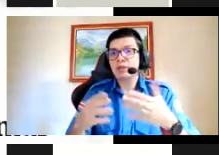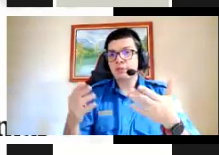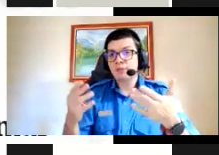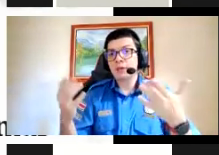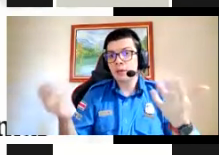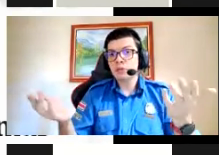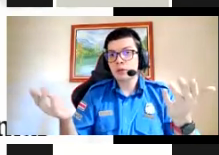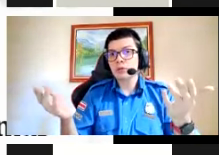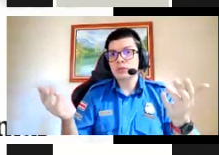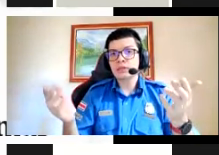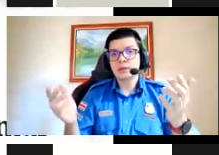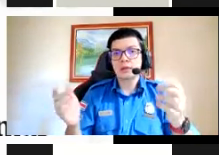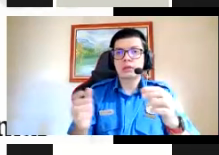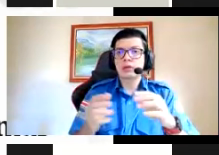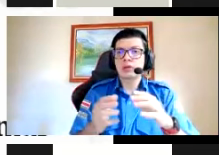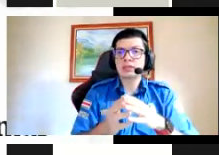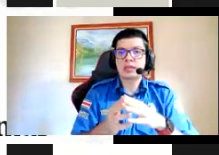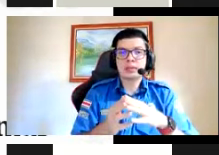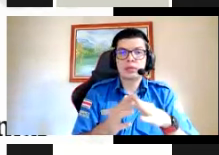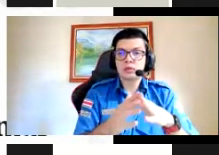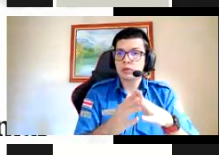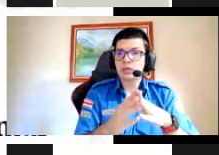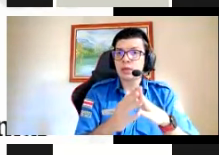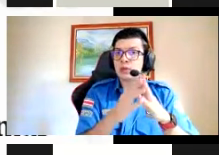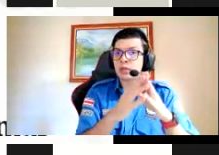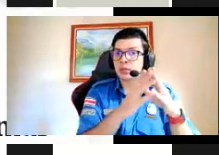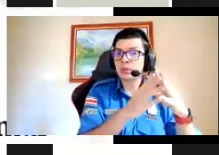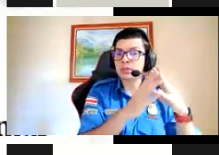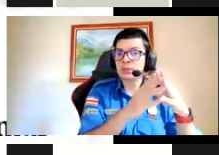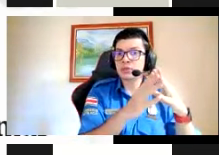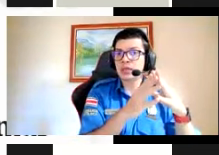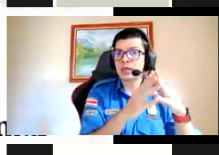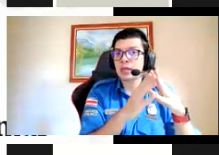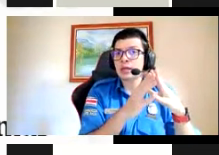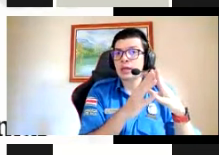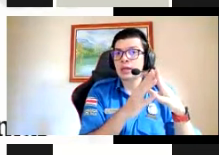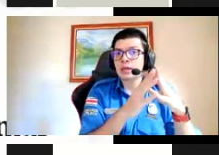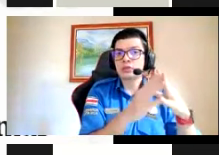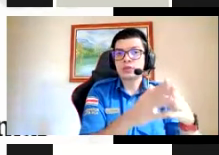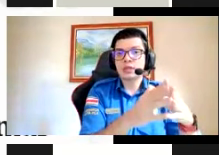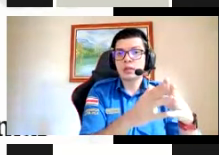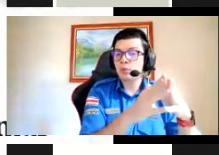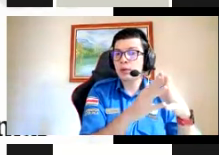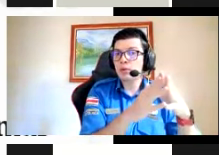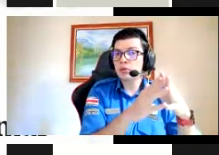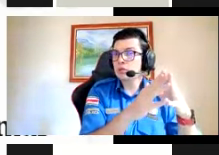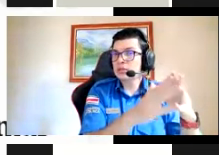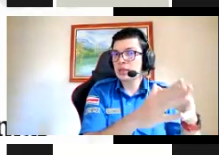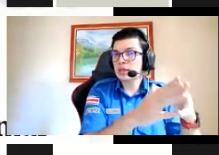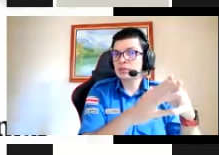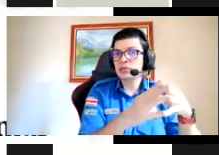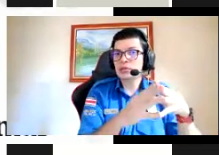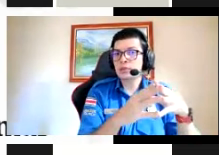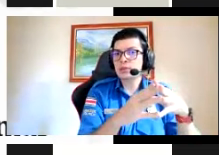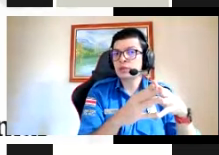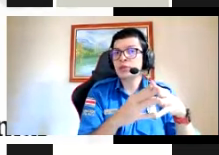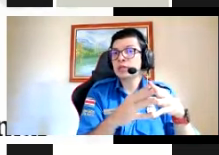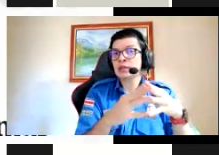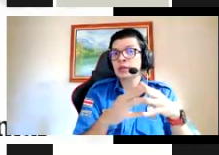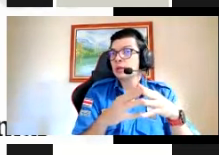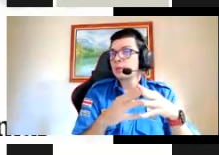restaurante fino, inclusive. No necesariamente una sodita, porque también pensamos que las soditas de pueblo son las que tienen las condiciones